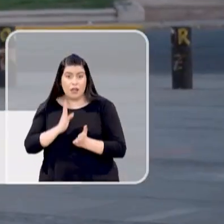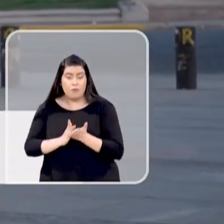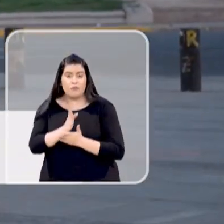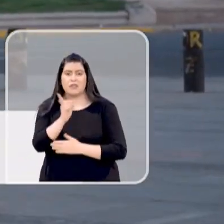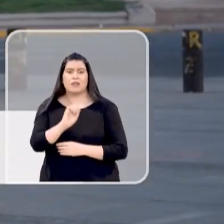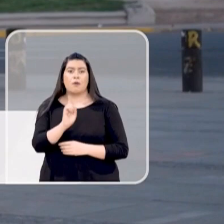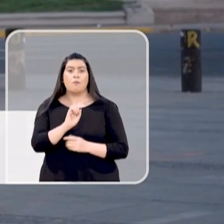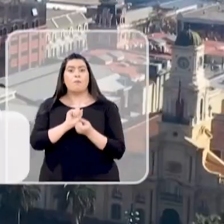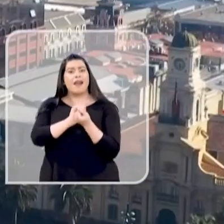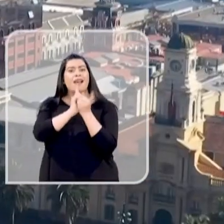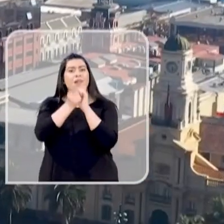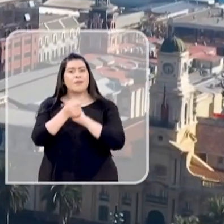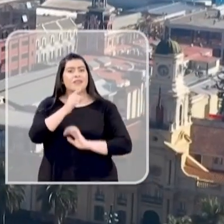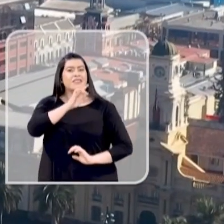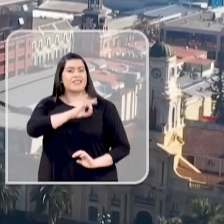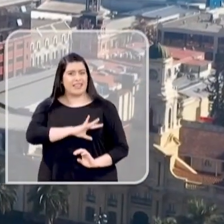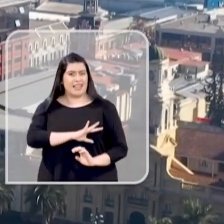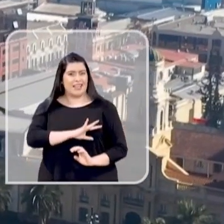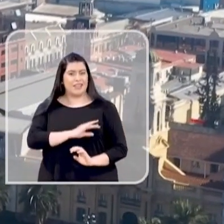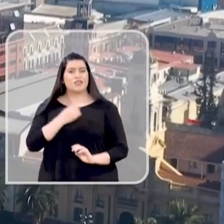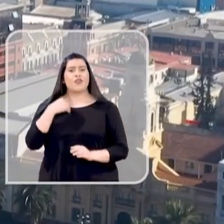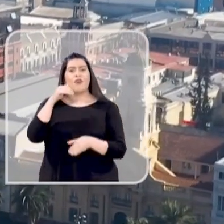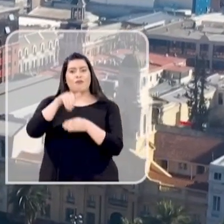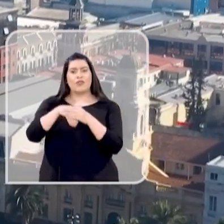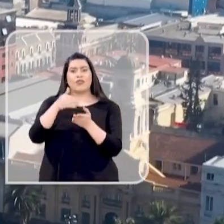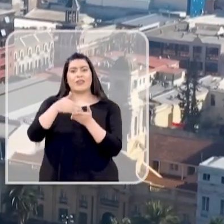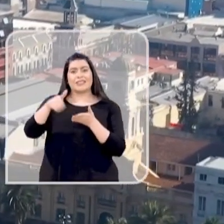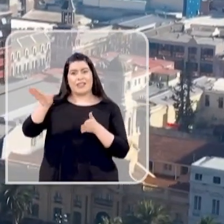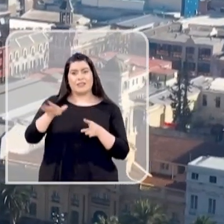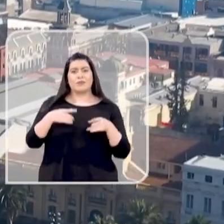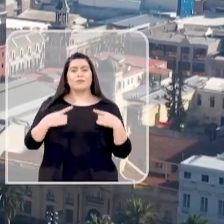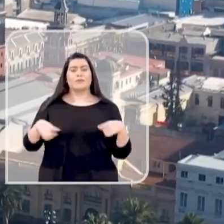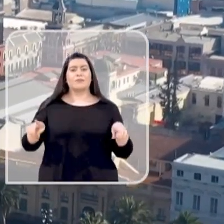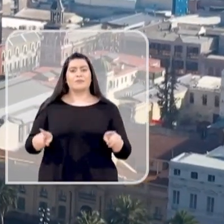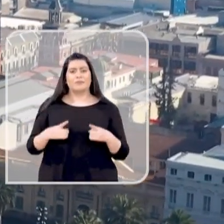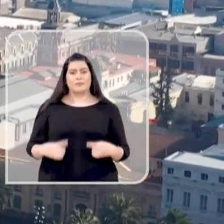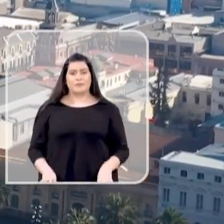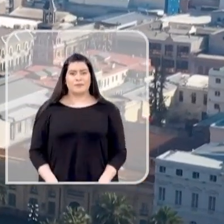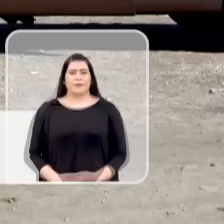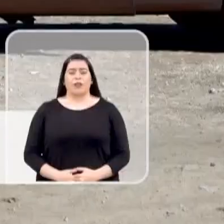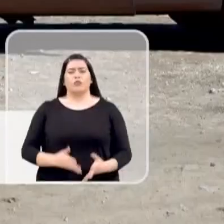partir de cero. Para cambiar Chile, yo voto rechazo.